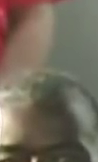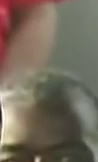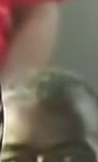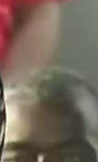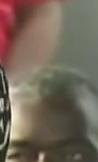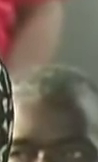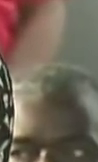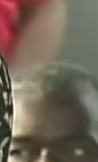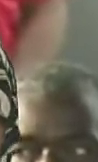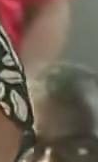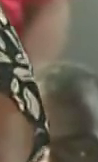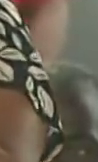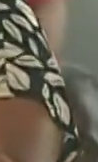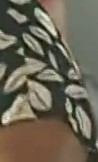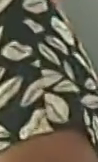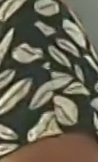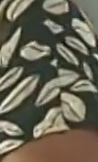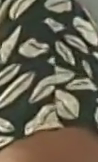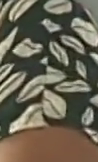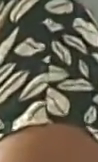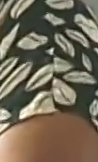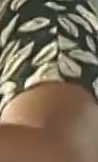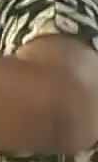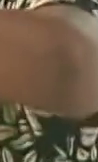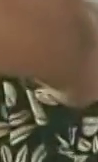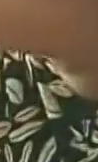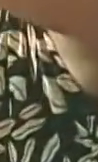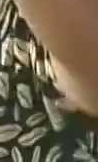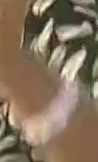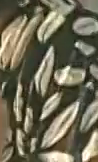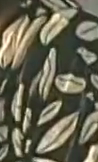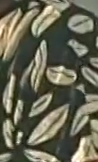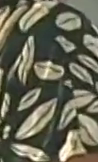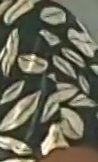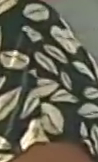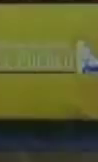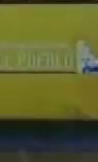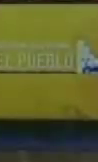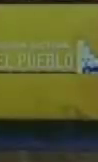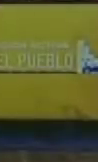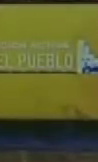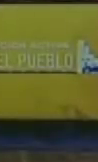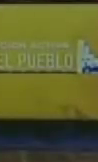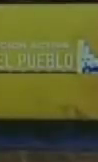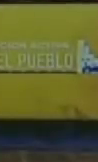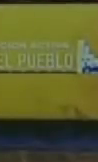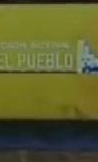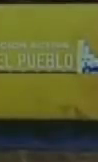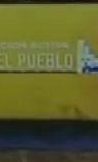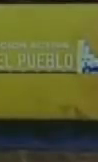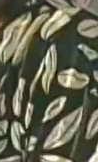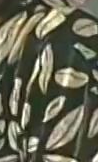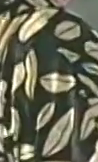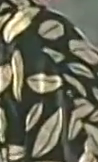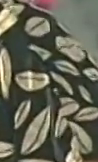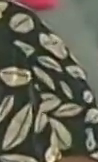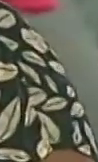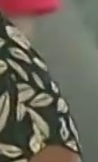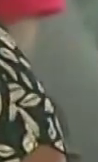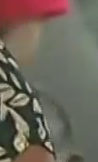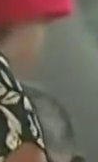eso, nosotros incrementamos nuestra producción en esa eso parte es lo que hay de producción. Que hacer, Maura. Eso es lo que hay que en hacer. En producción.